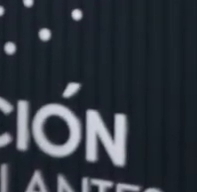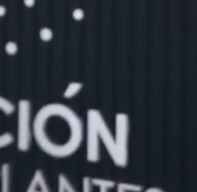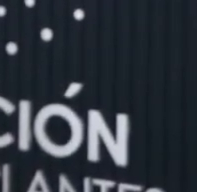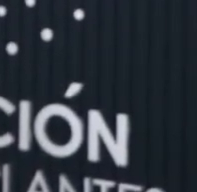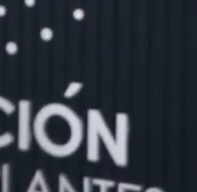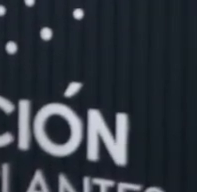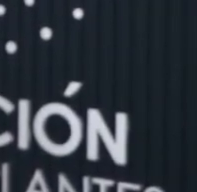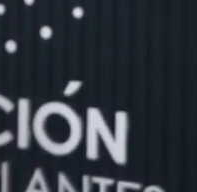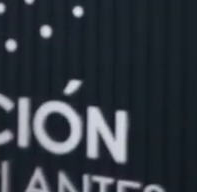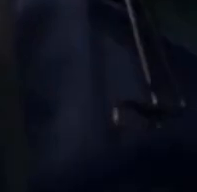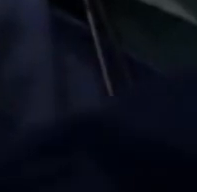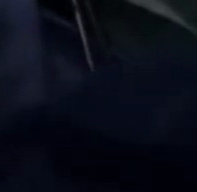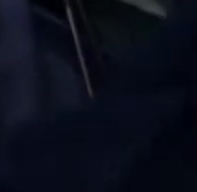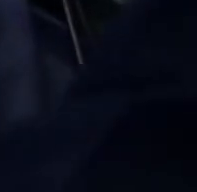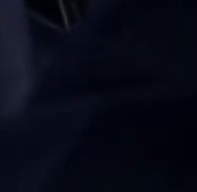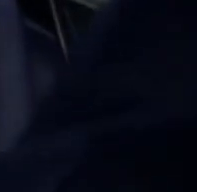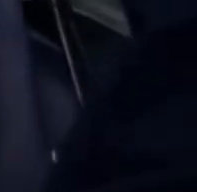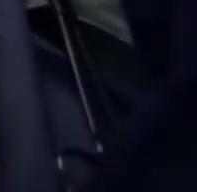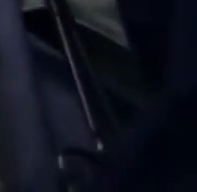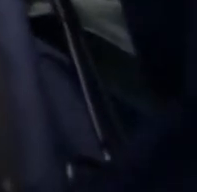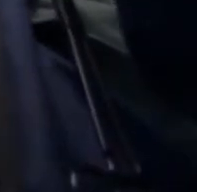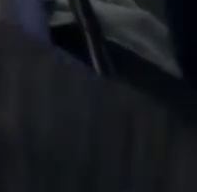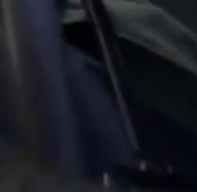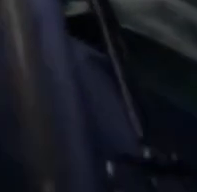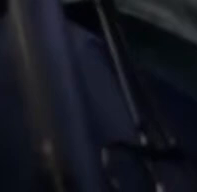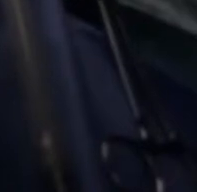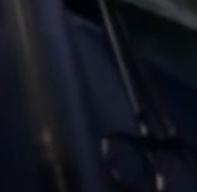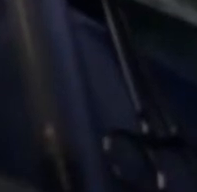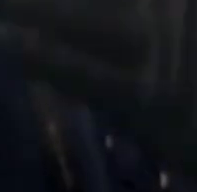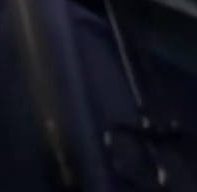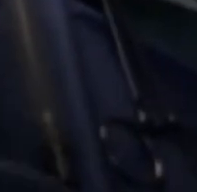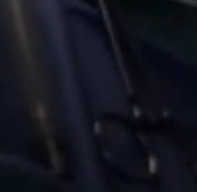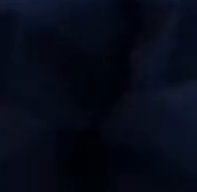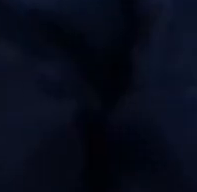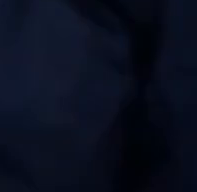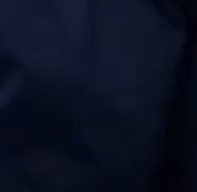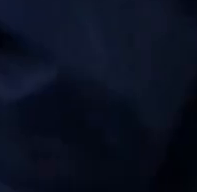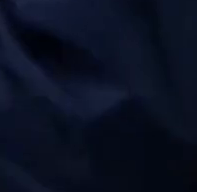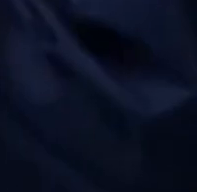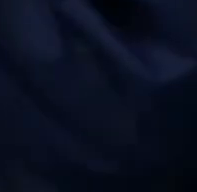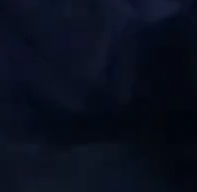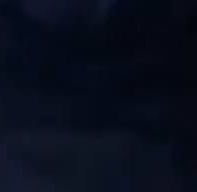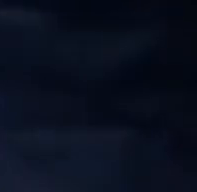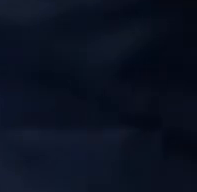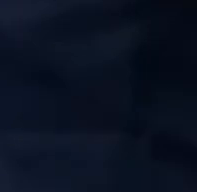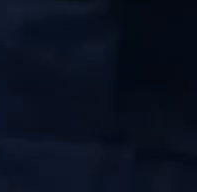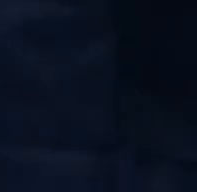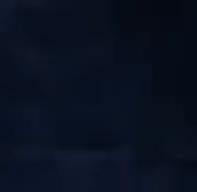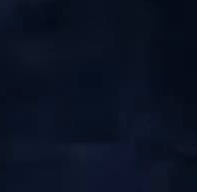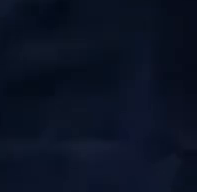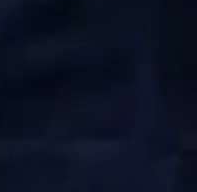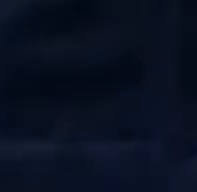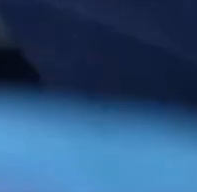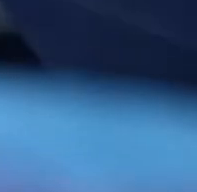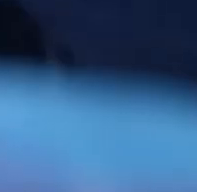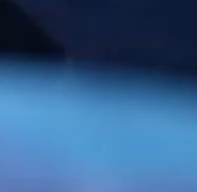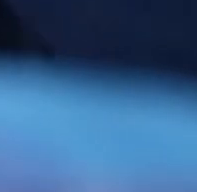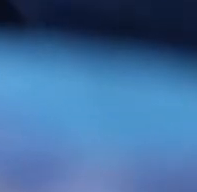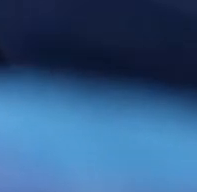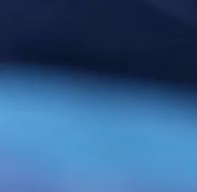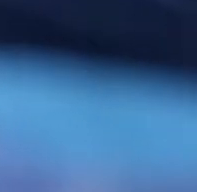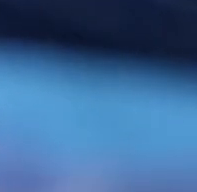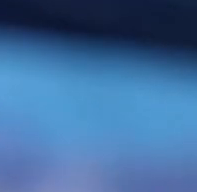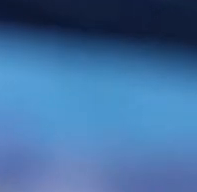experiencia bastante importante. Este caso también representa un logro significativo en la región y demuestra la capacidad que tiene